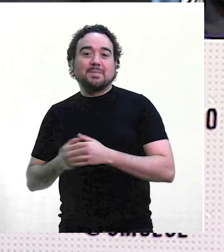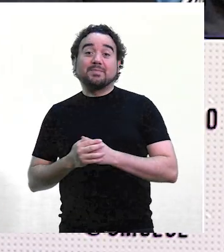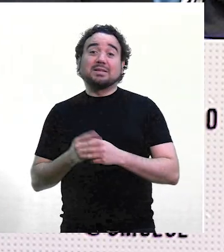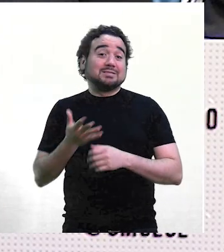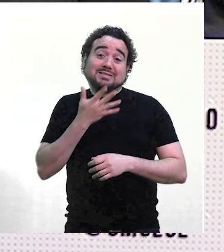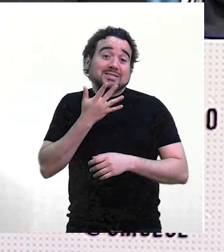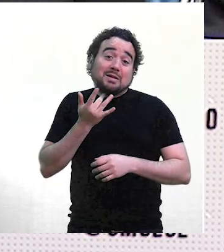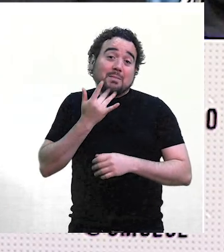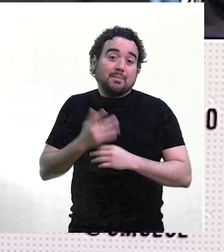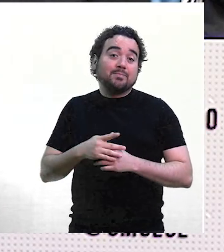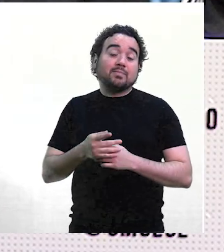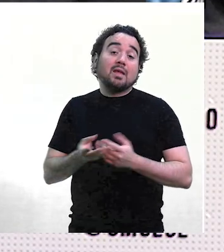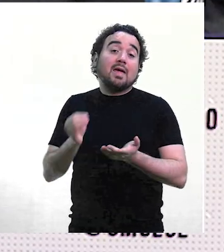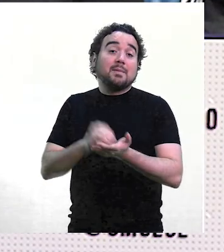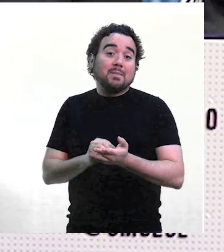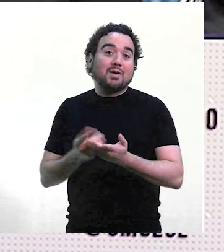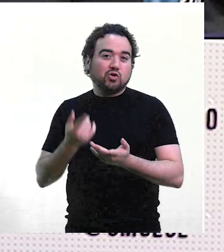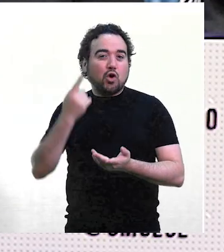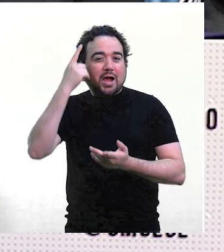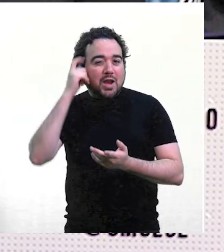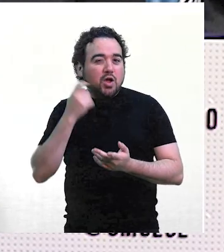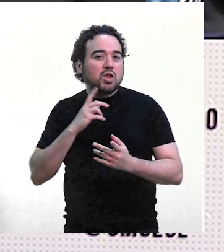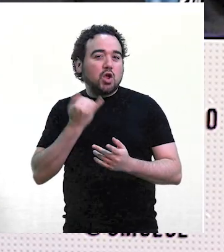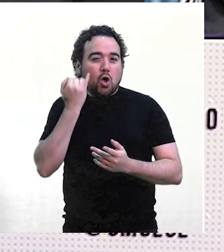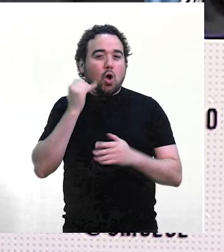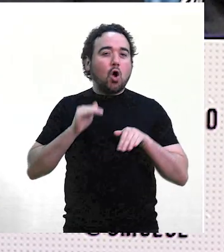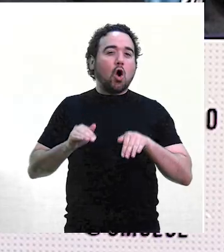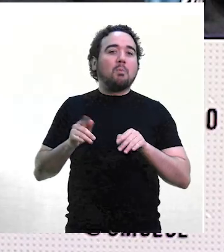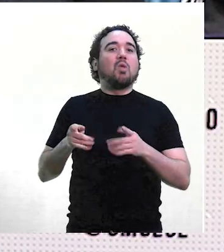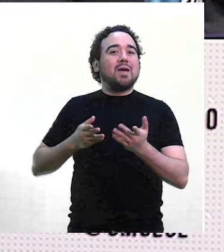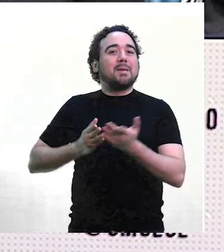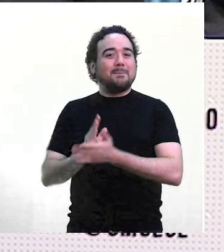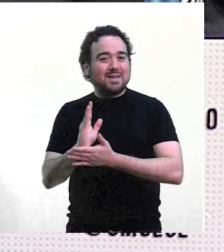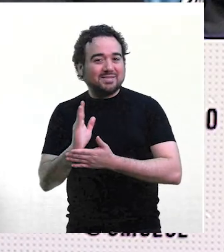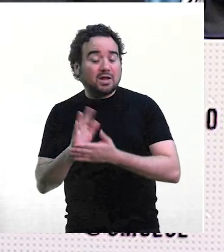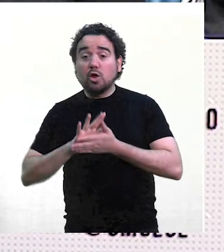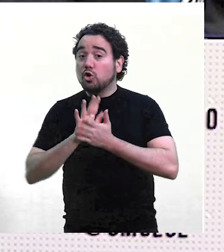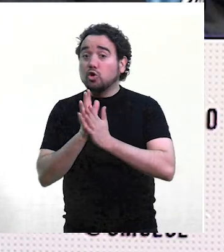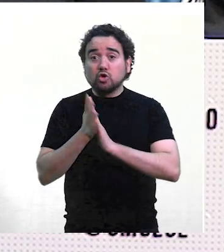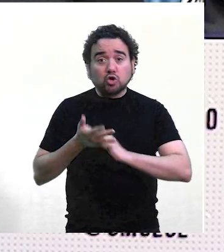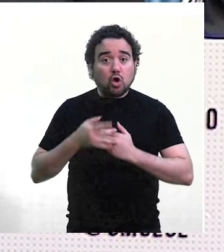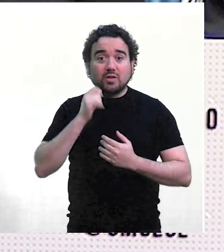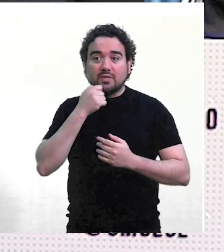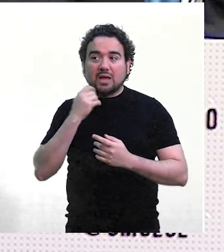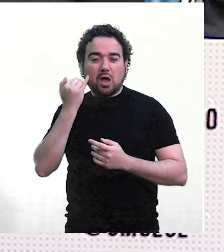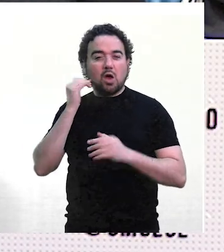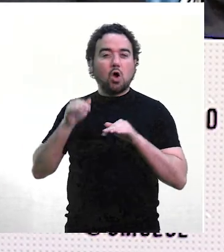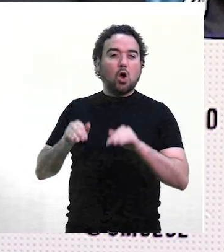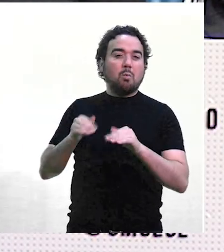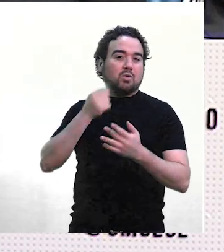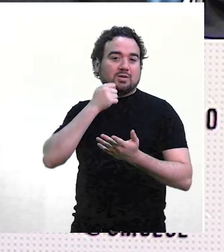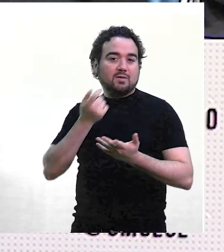supuesto. es así de simple. Y Exacto. como y que insisto, yo creo que está bien la incomodidad, pero de ahí parte. De todo